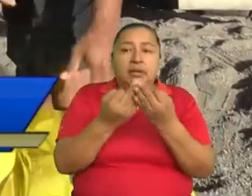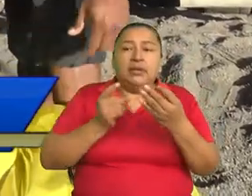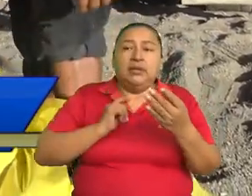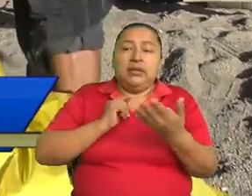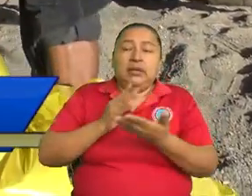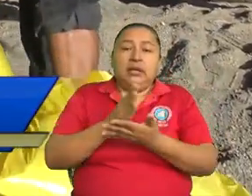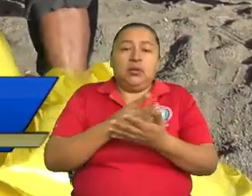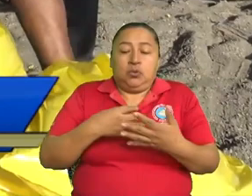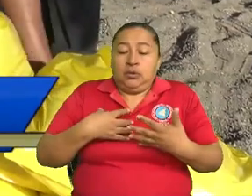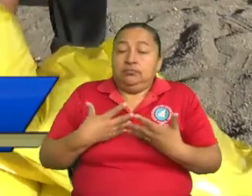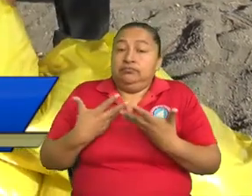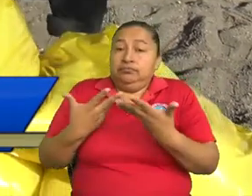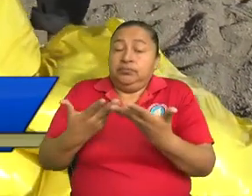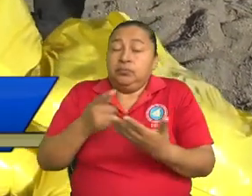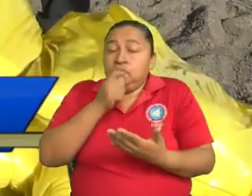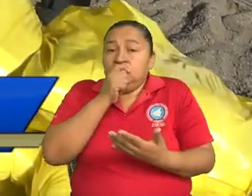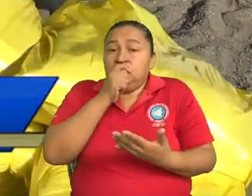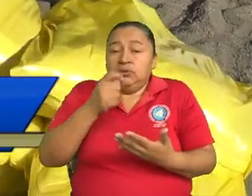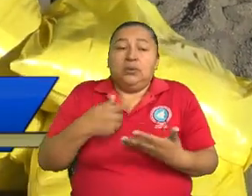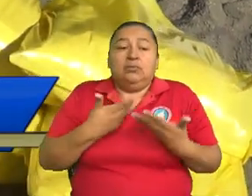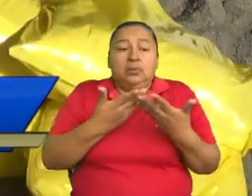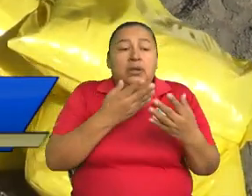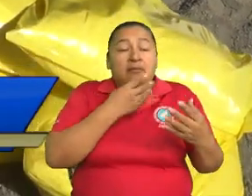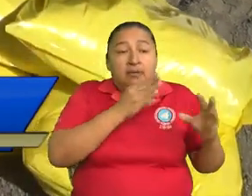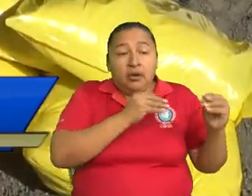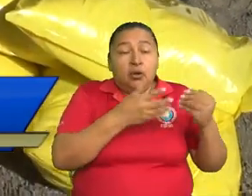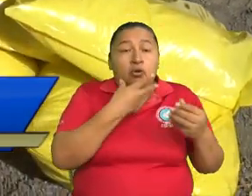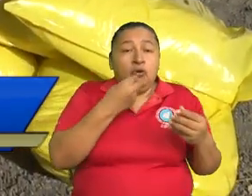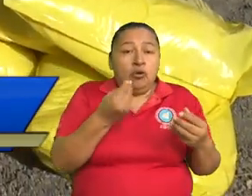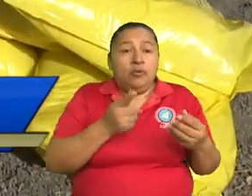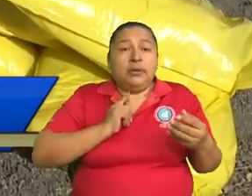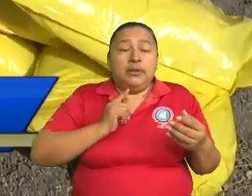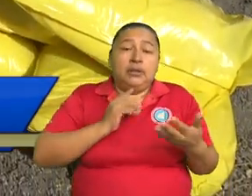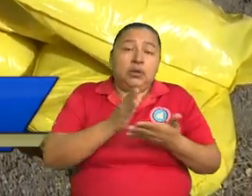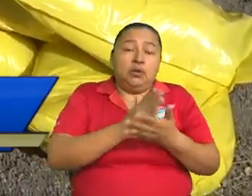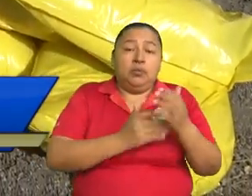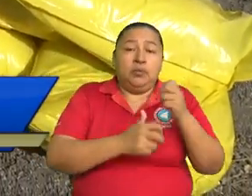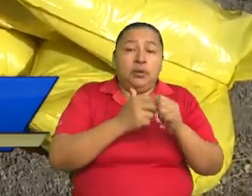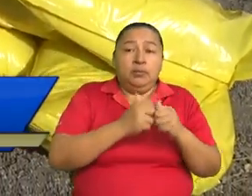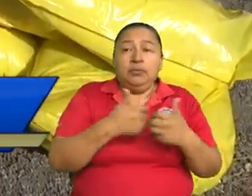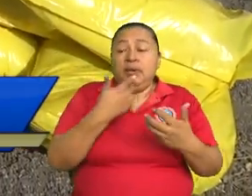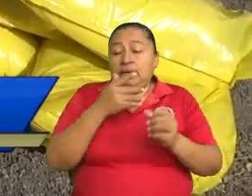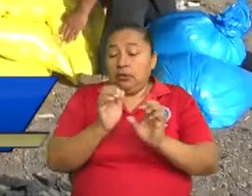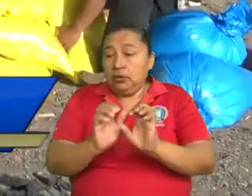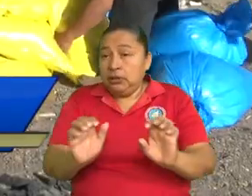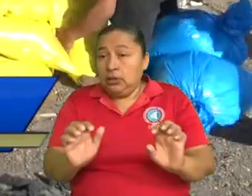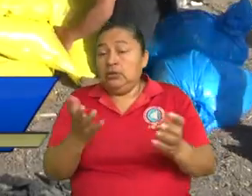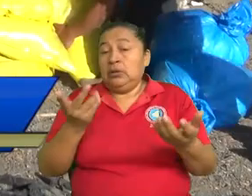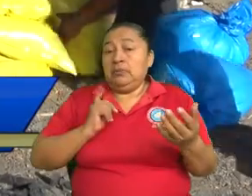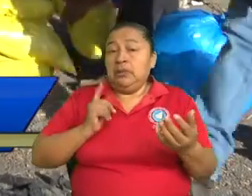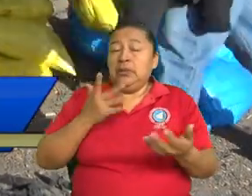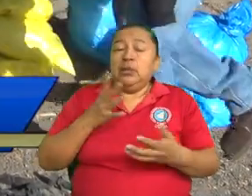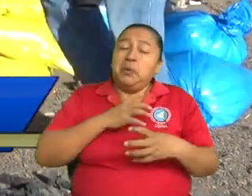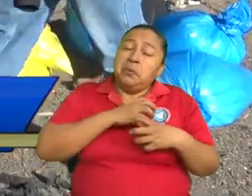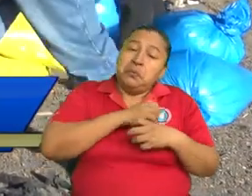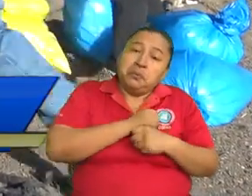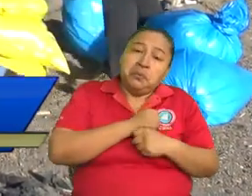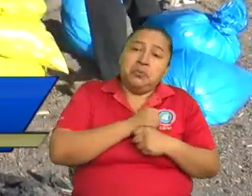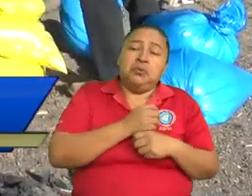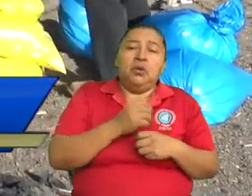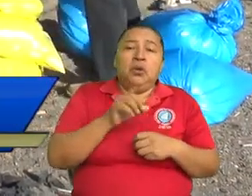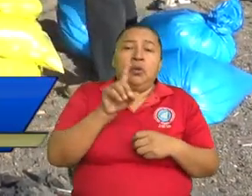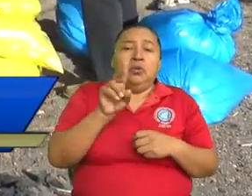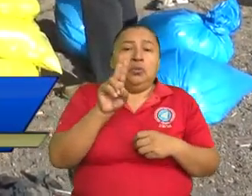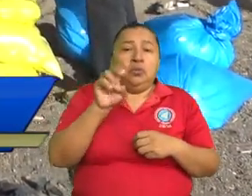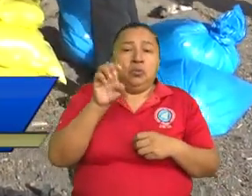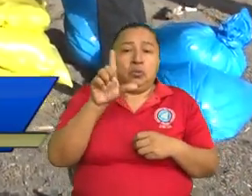alguna vocación para hablar con el joven que tenga algún problema, para hablar con el niño que a lo mejor tiene algún duelo, y no